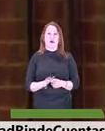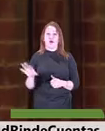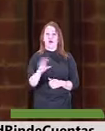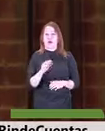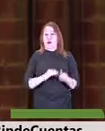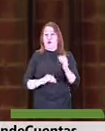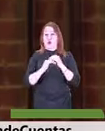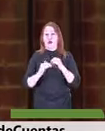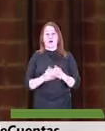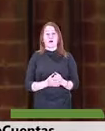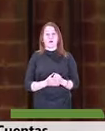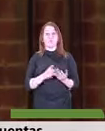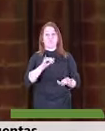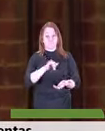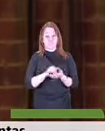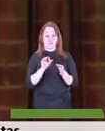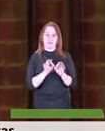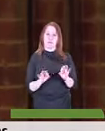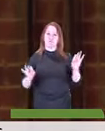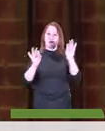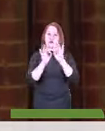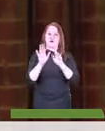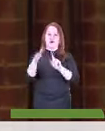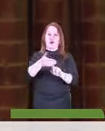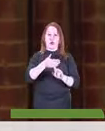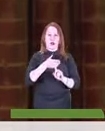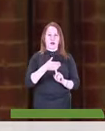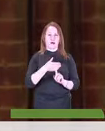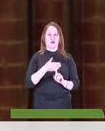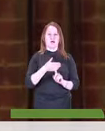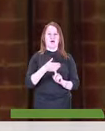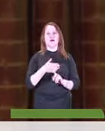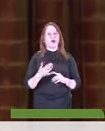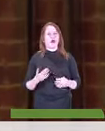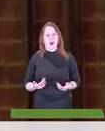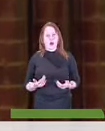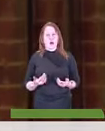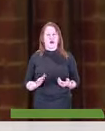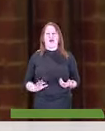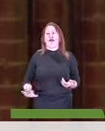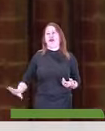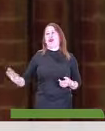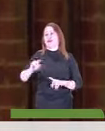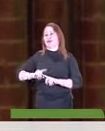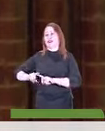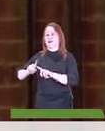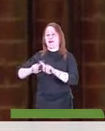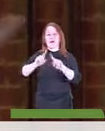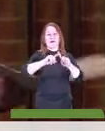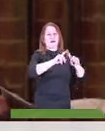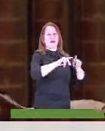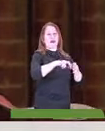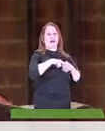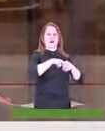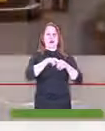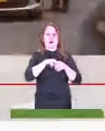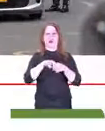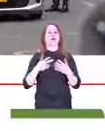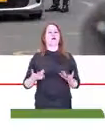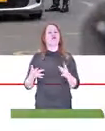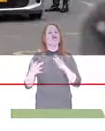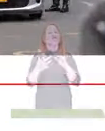iguales. Y por eso la importancia de proteger absolutamente a todos los modos de transporte. Conectando un poco con la pregunta